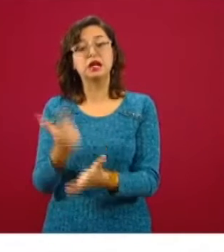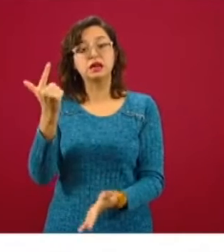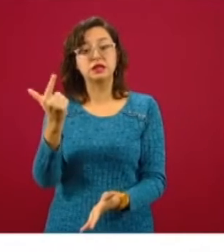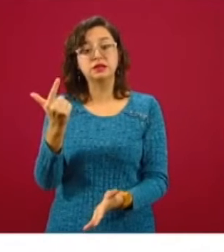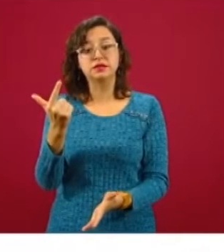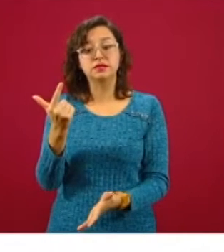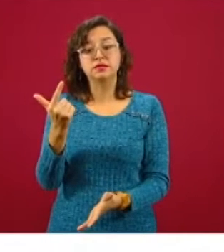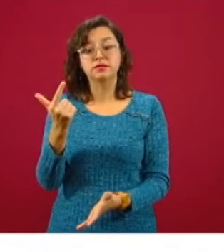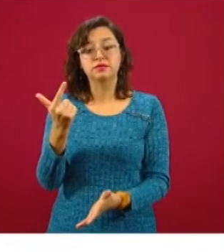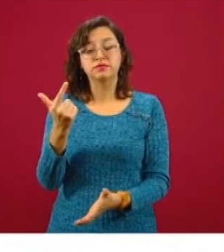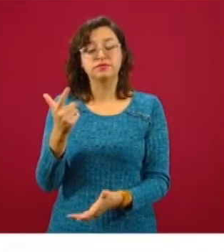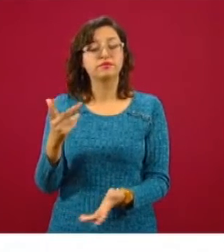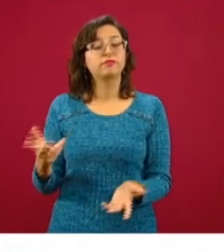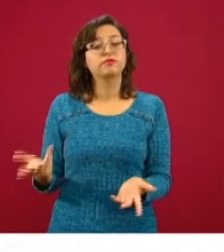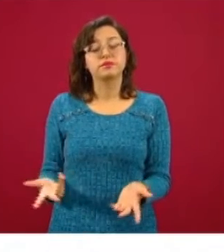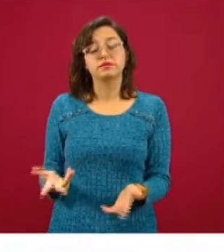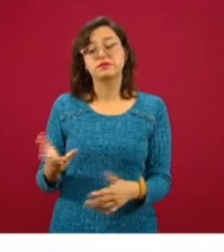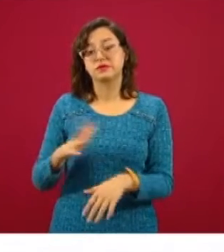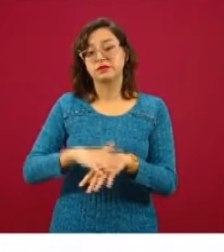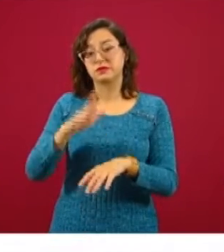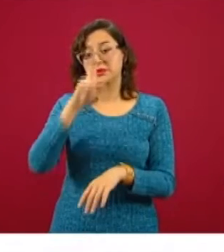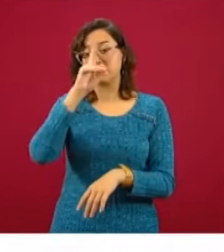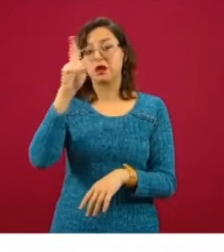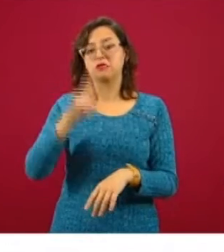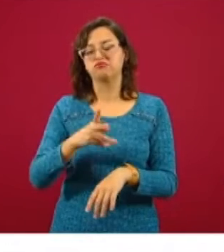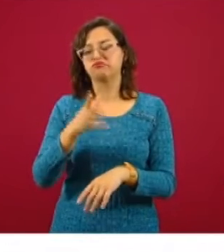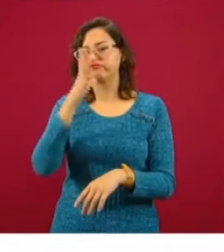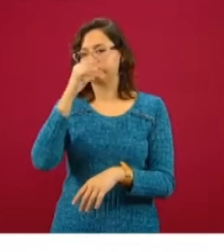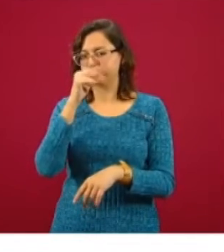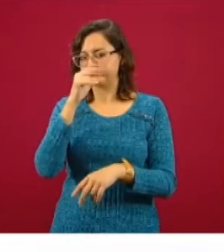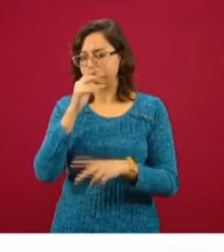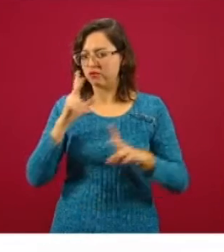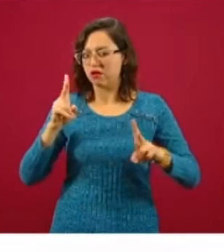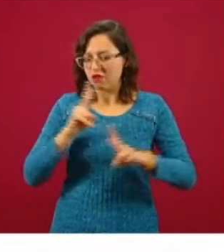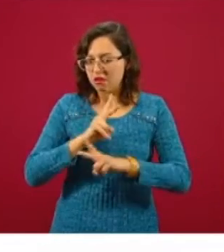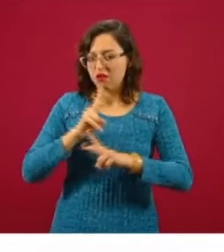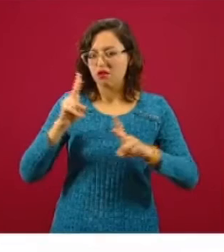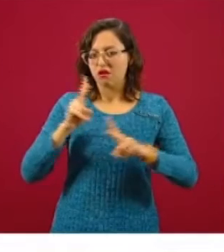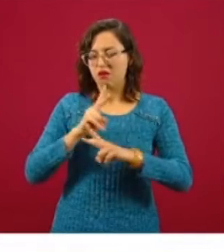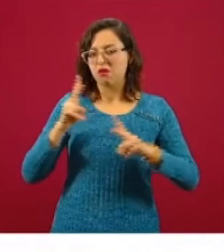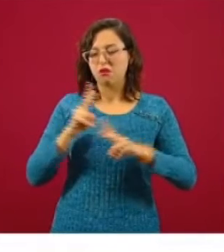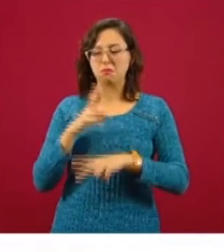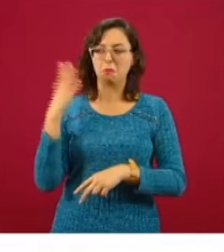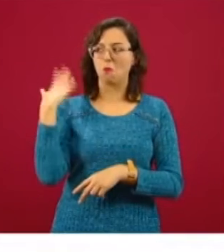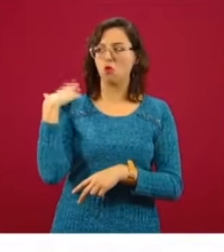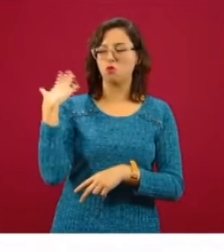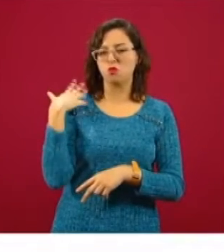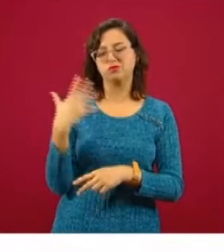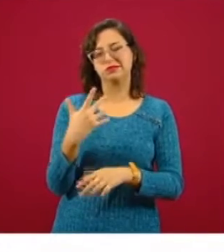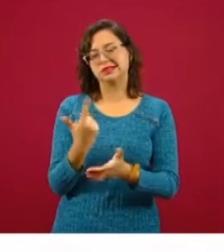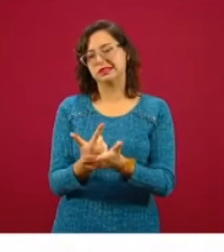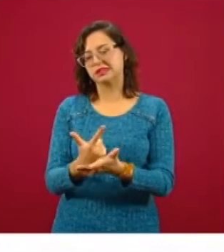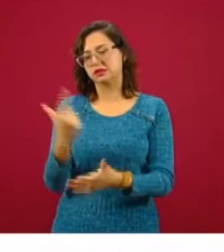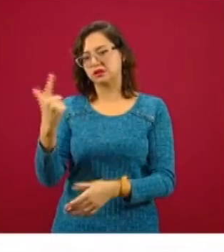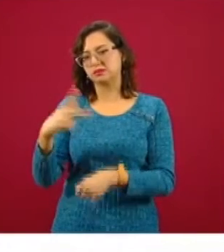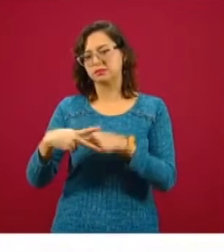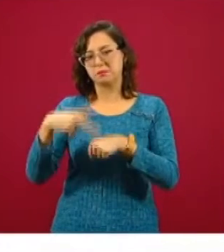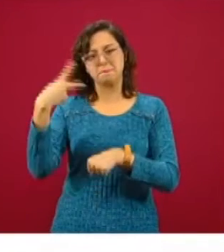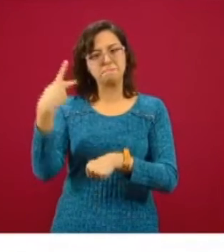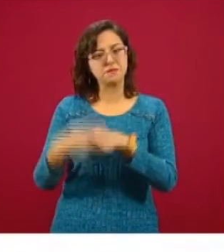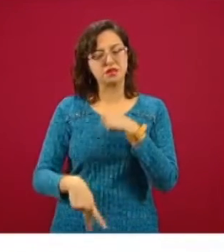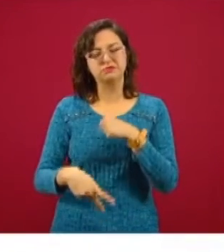la de mayor frecuencia la insuficiencia respiratoria el daño pulmonar agudo que es el condicionante más